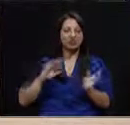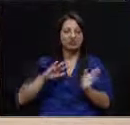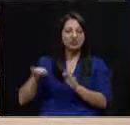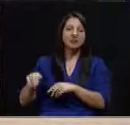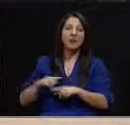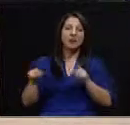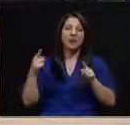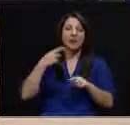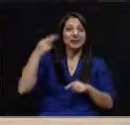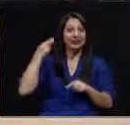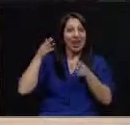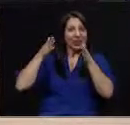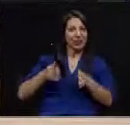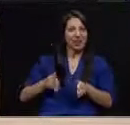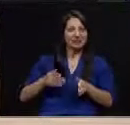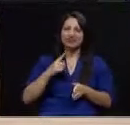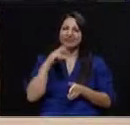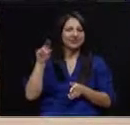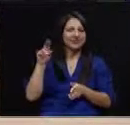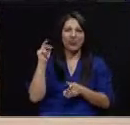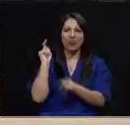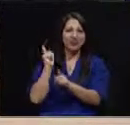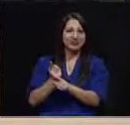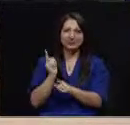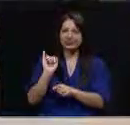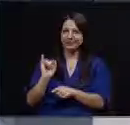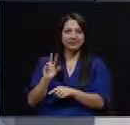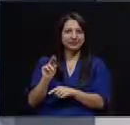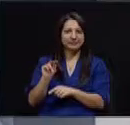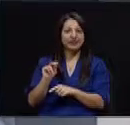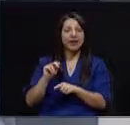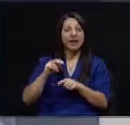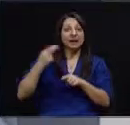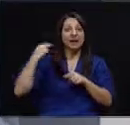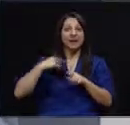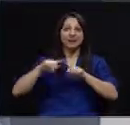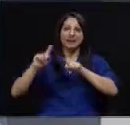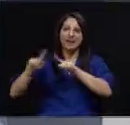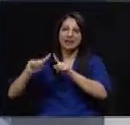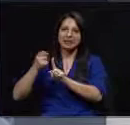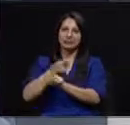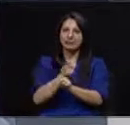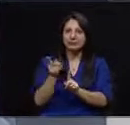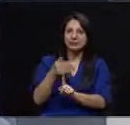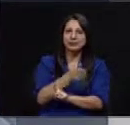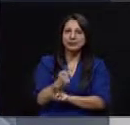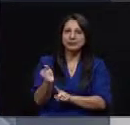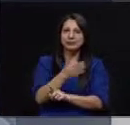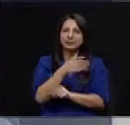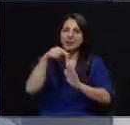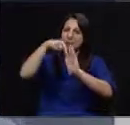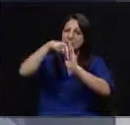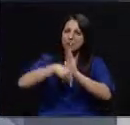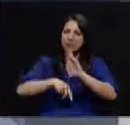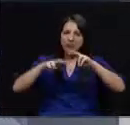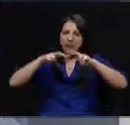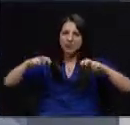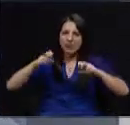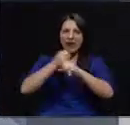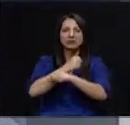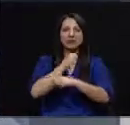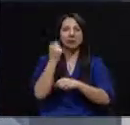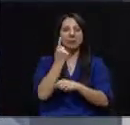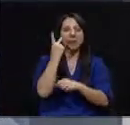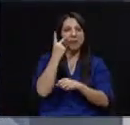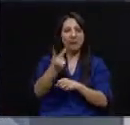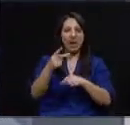Sin embargo, para los historiadores, pues la historia no es así. La historia tiene una serie de dimensiones que hay de profundidad, que hace